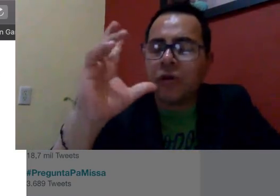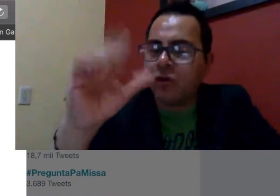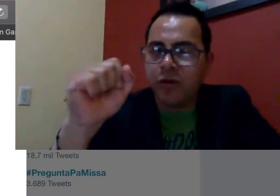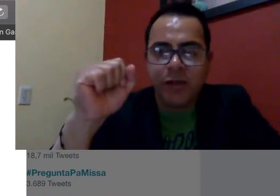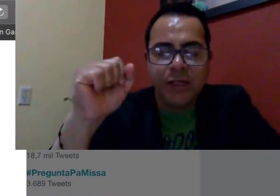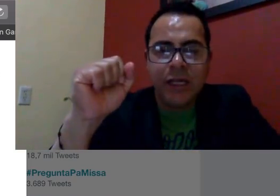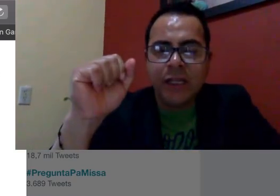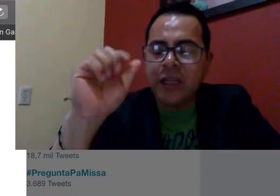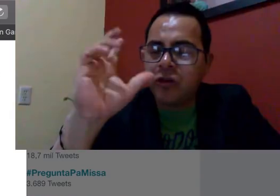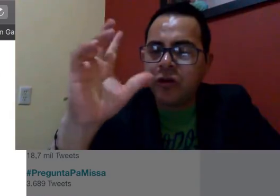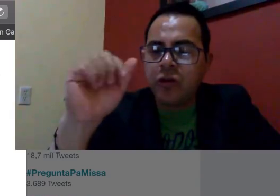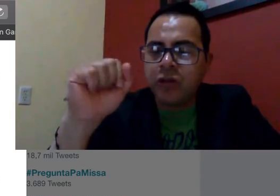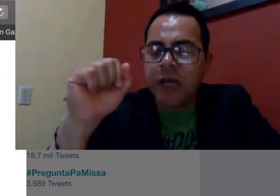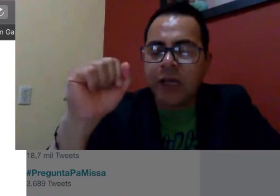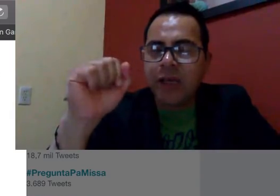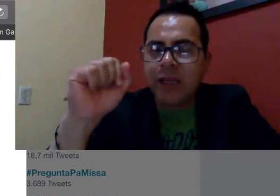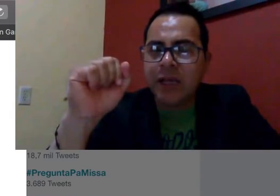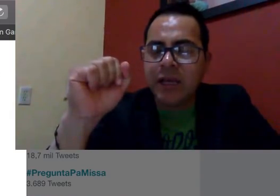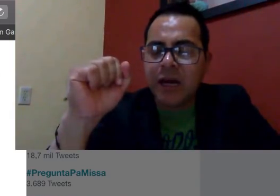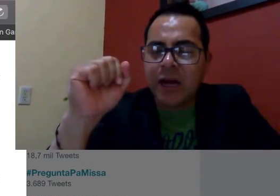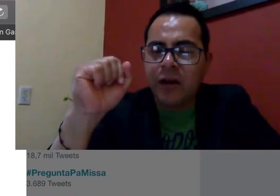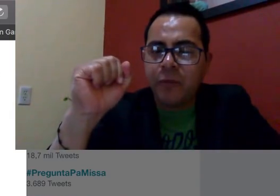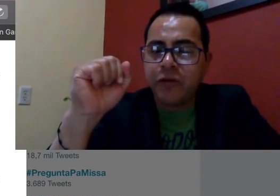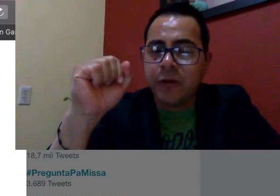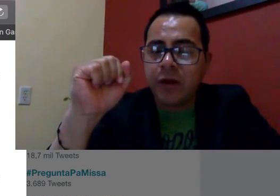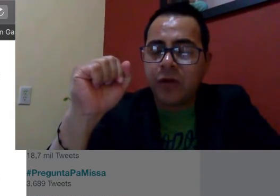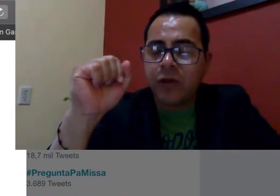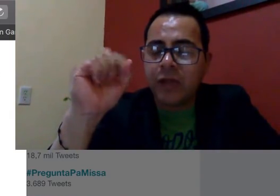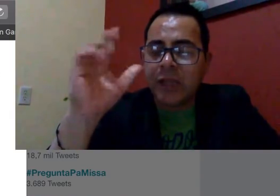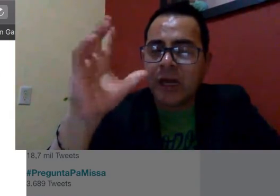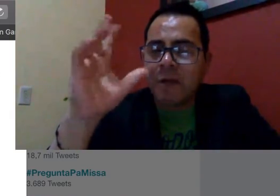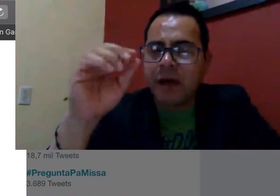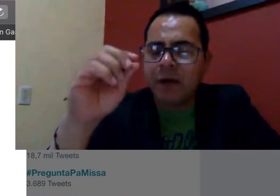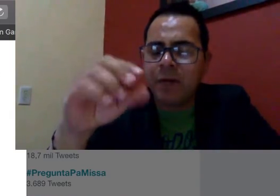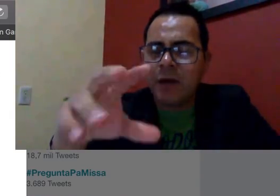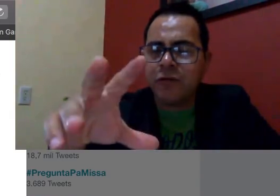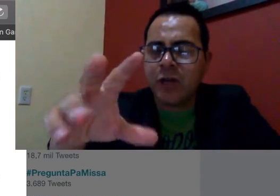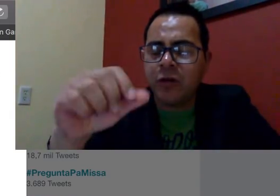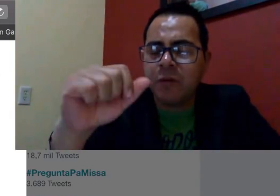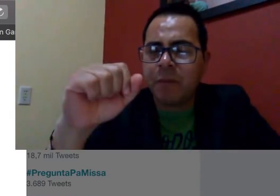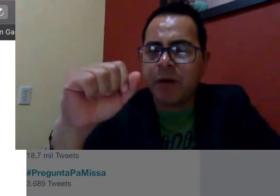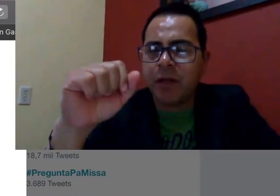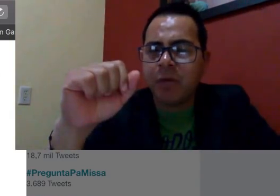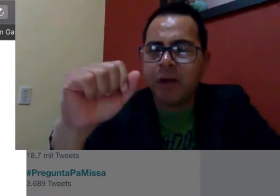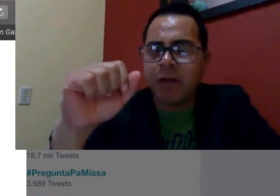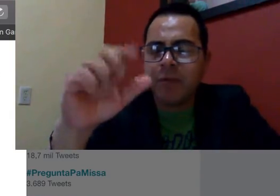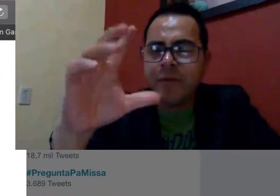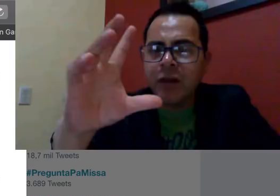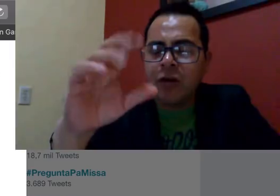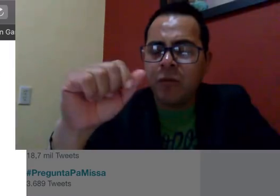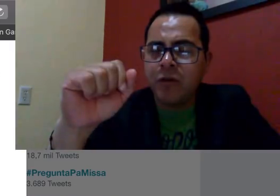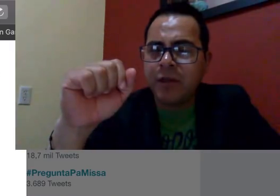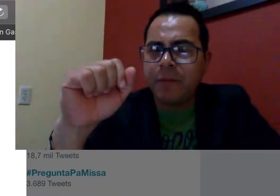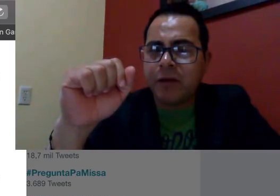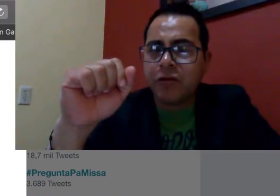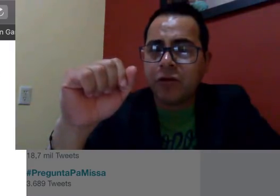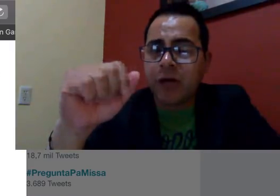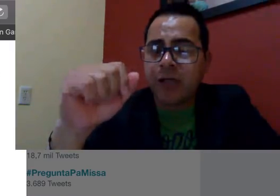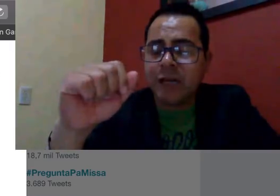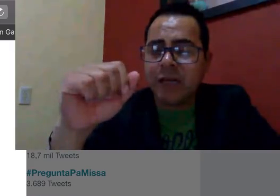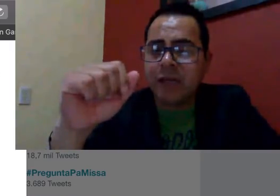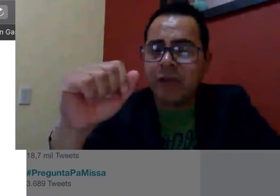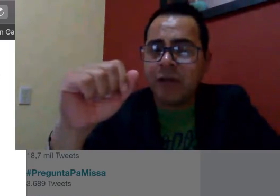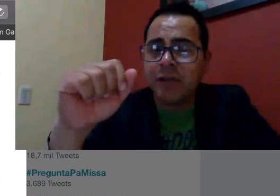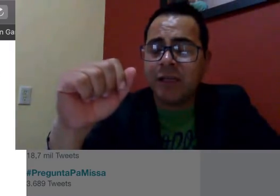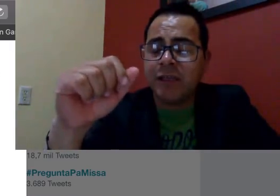valer de todo, ¿eh? De todo con tal de dañar a López Obrador, de dañar la imagen. Veíamos en la última parte del video cómo esta